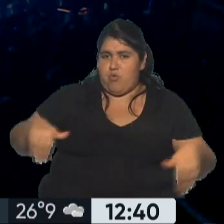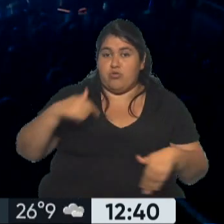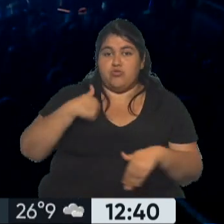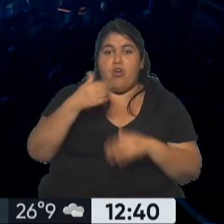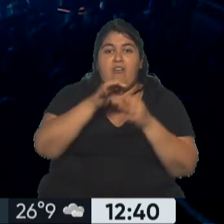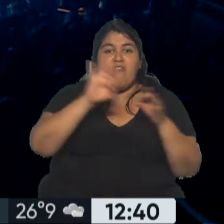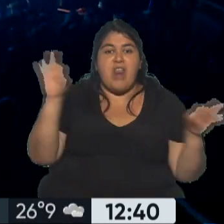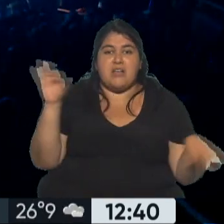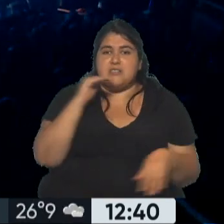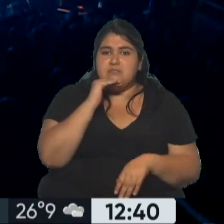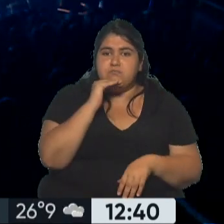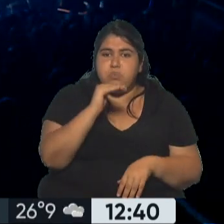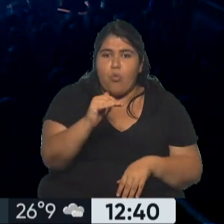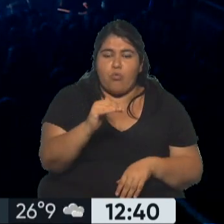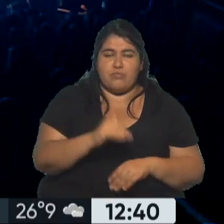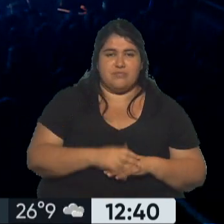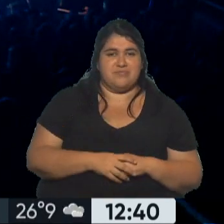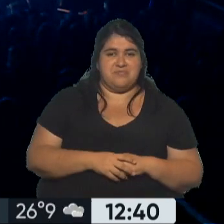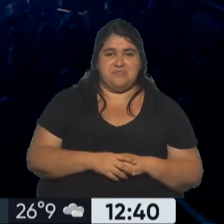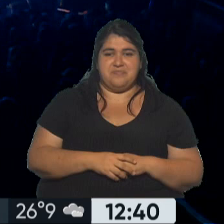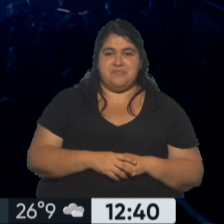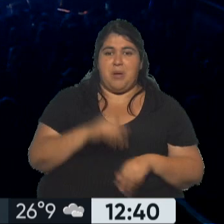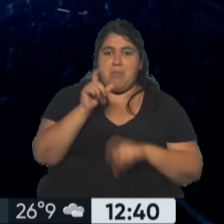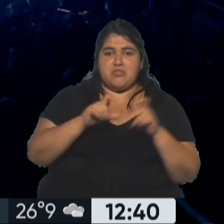primera frase. ¡Bienvenido,